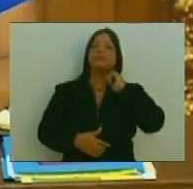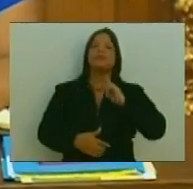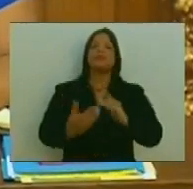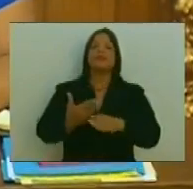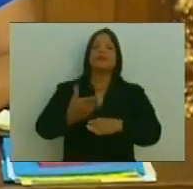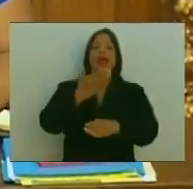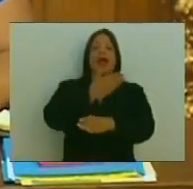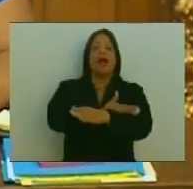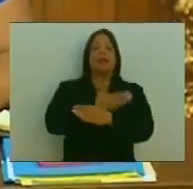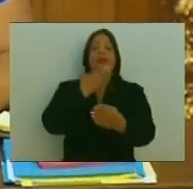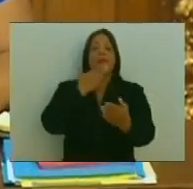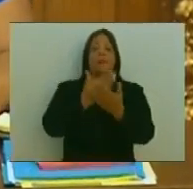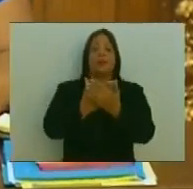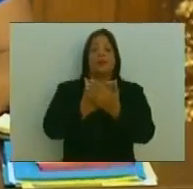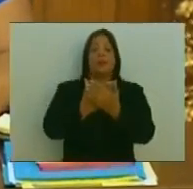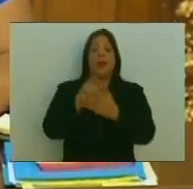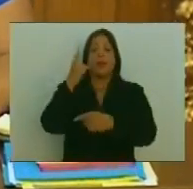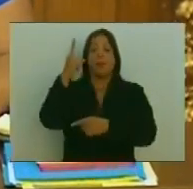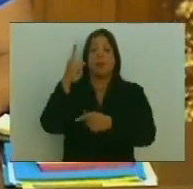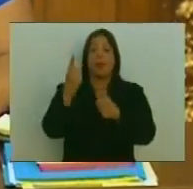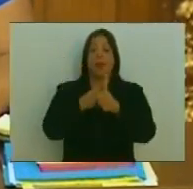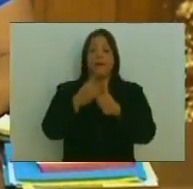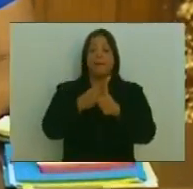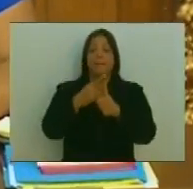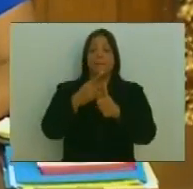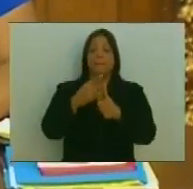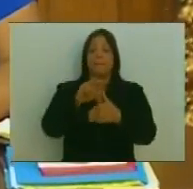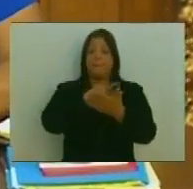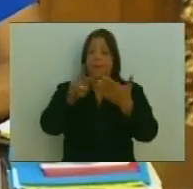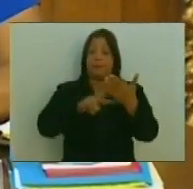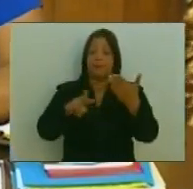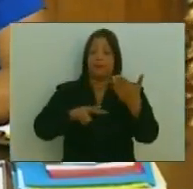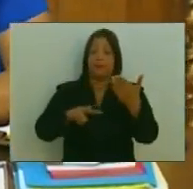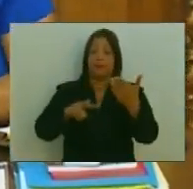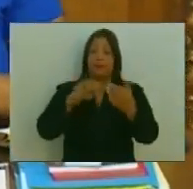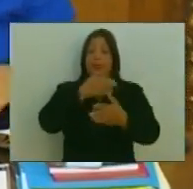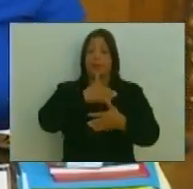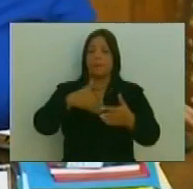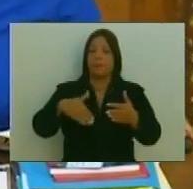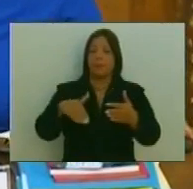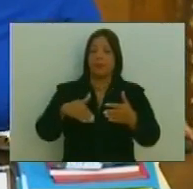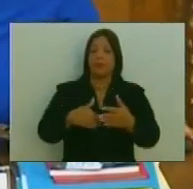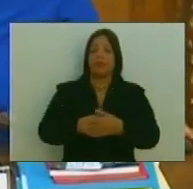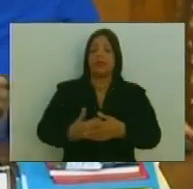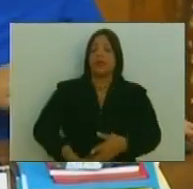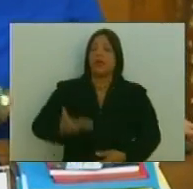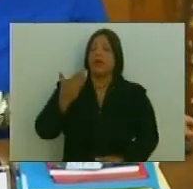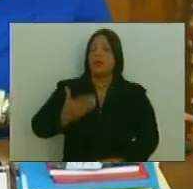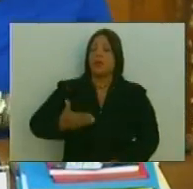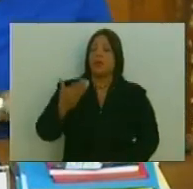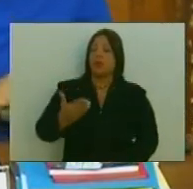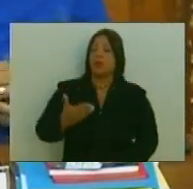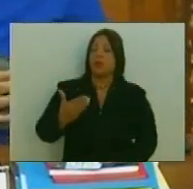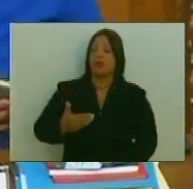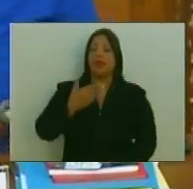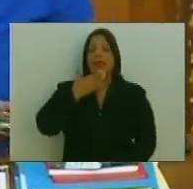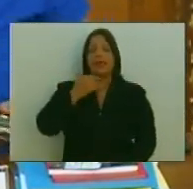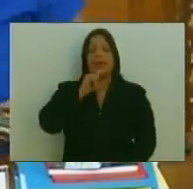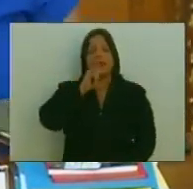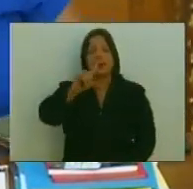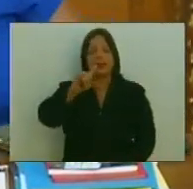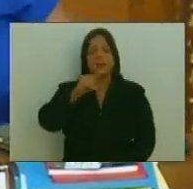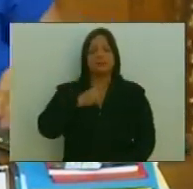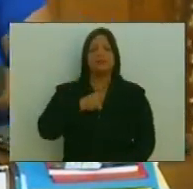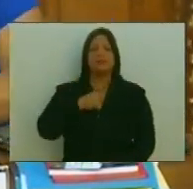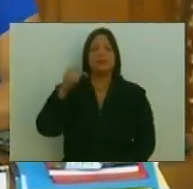Antes de pedirle al primer vicepresidente que dé lectura de este decreto tan importante, quiero señalar